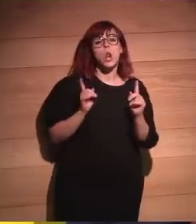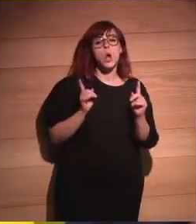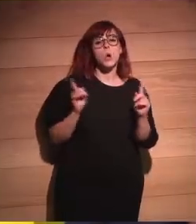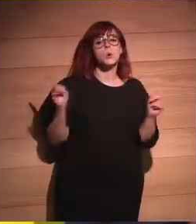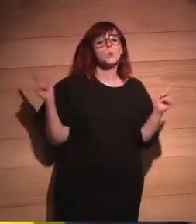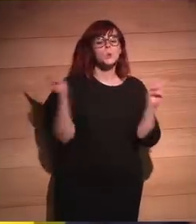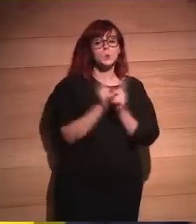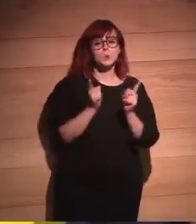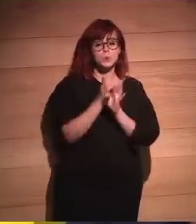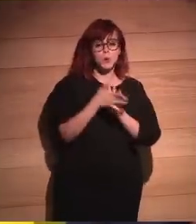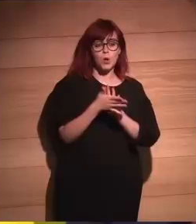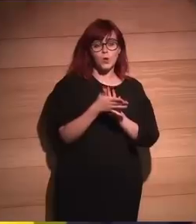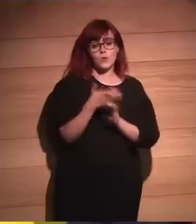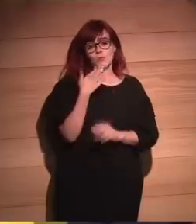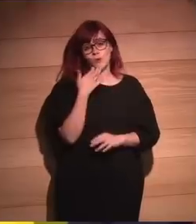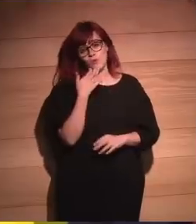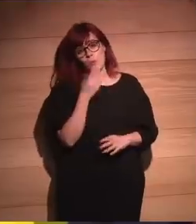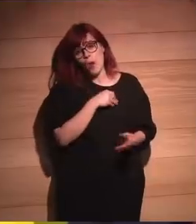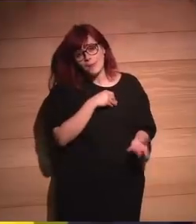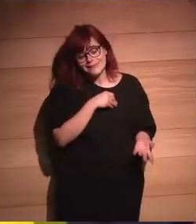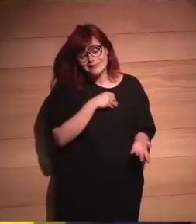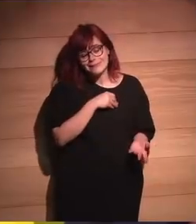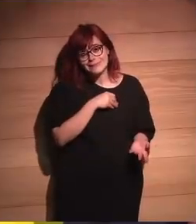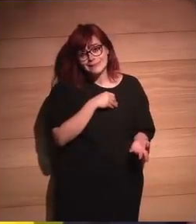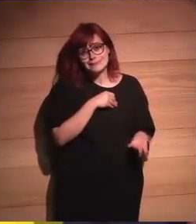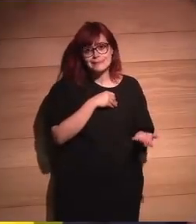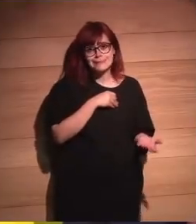señalar que los pobres